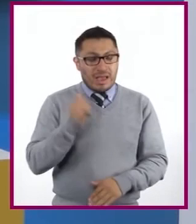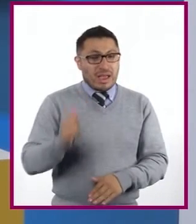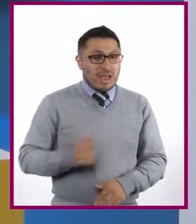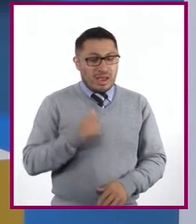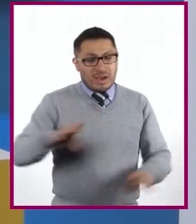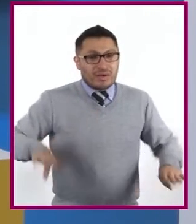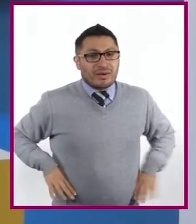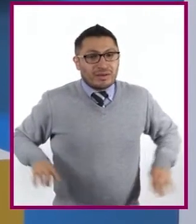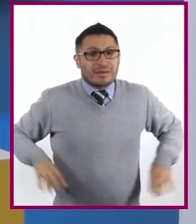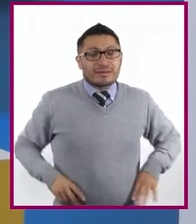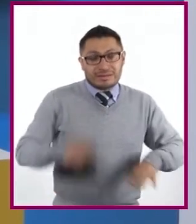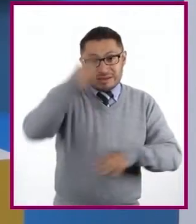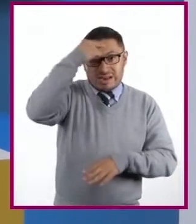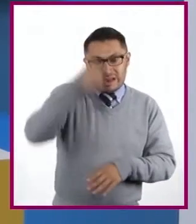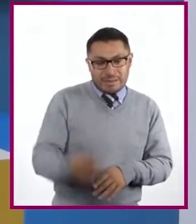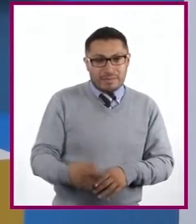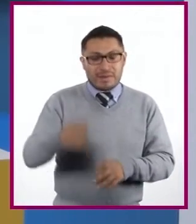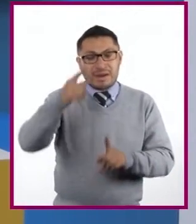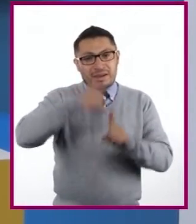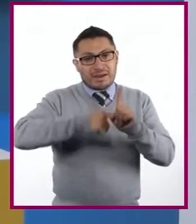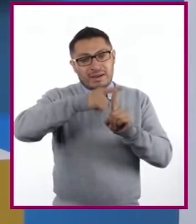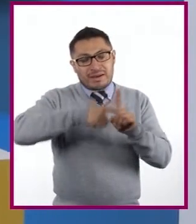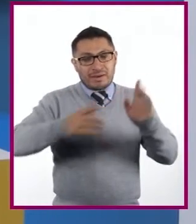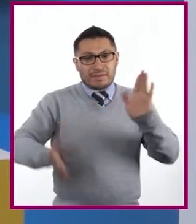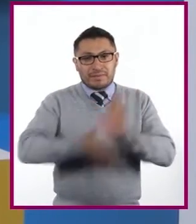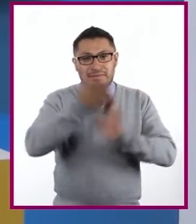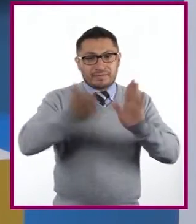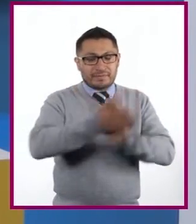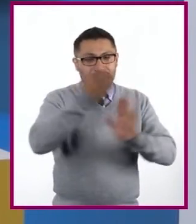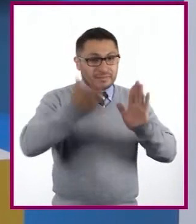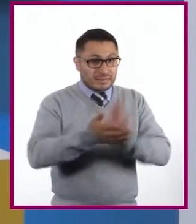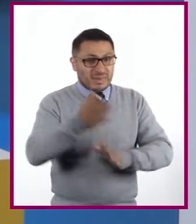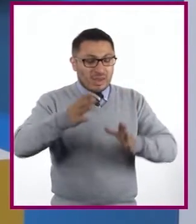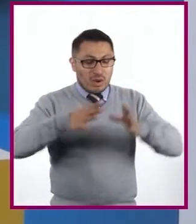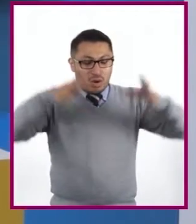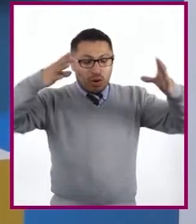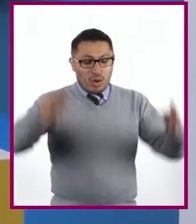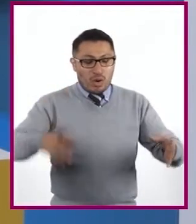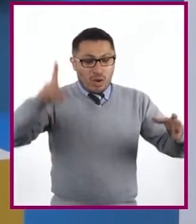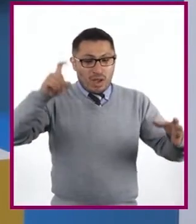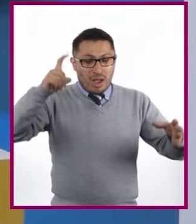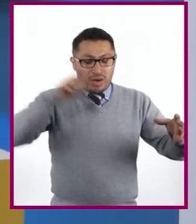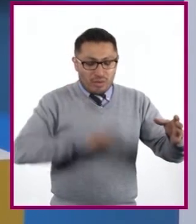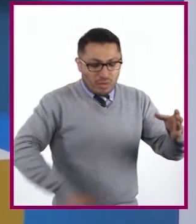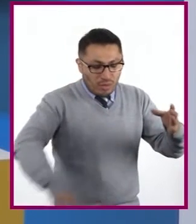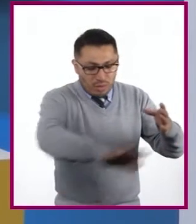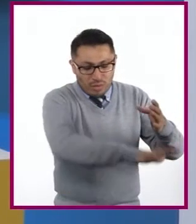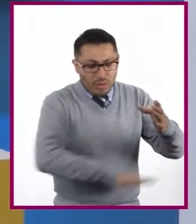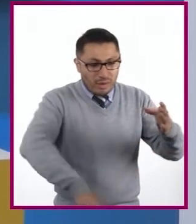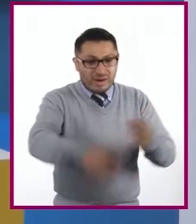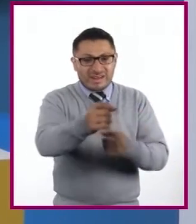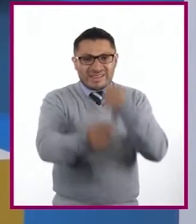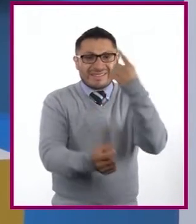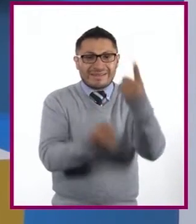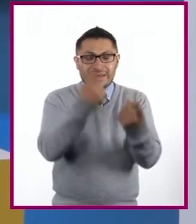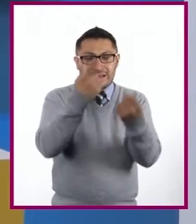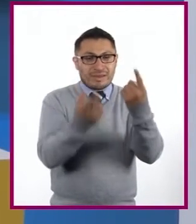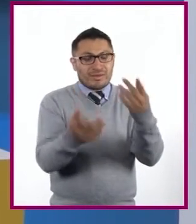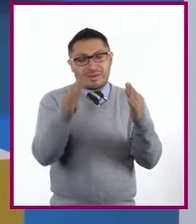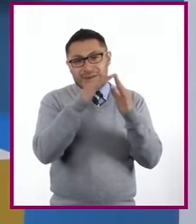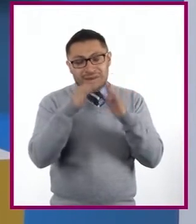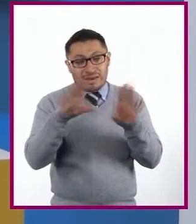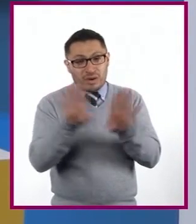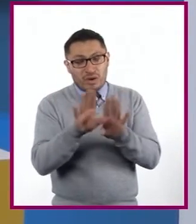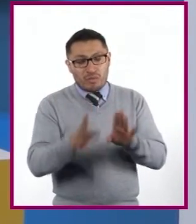mantener su temperatura. Construían grandes depósitos de agua con cisternas debajo de algunas estancias con